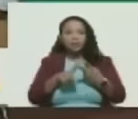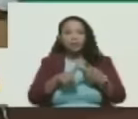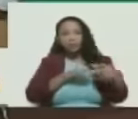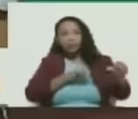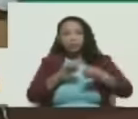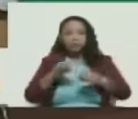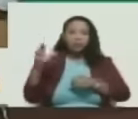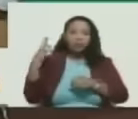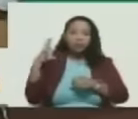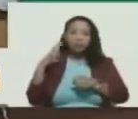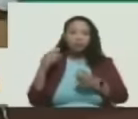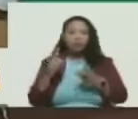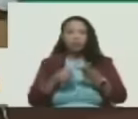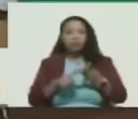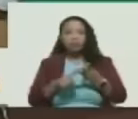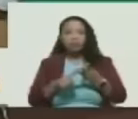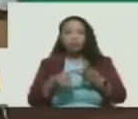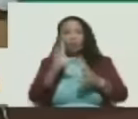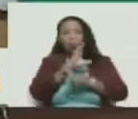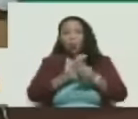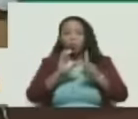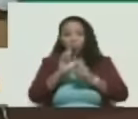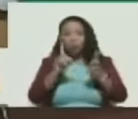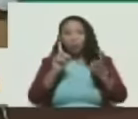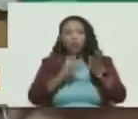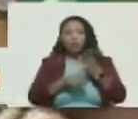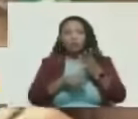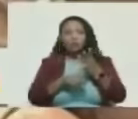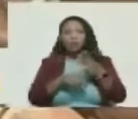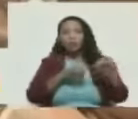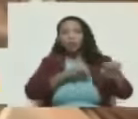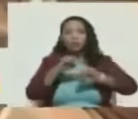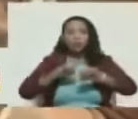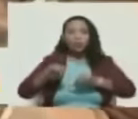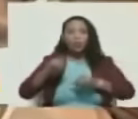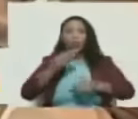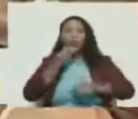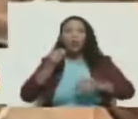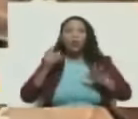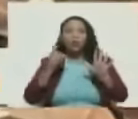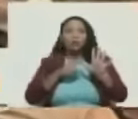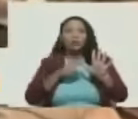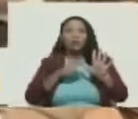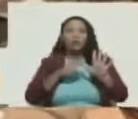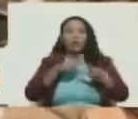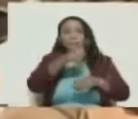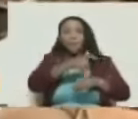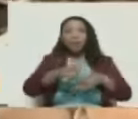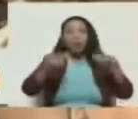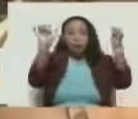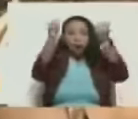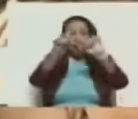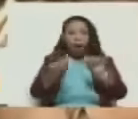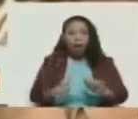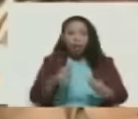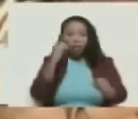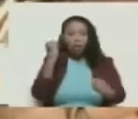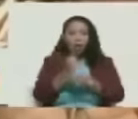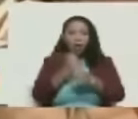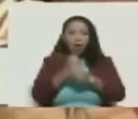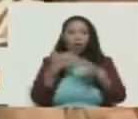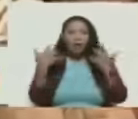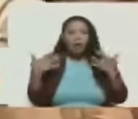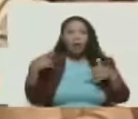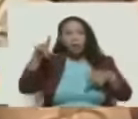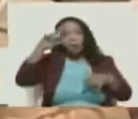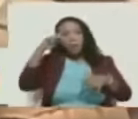movimientos religiosos, a los movimientos culturales, a los movimientos juveniles, a los cultores, a que vayan por estos tres días,